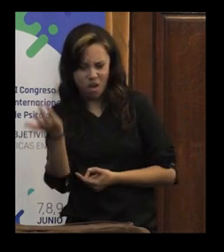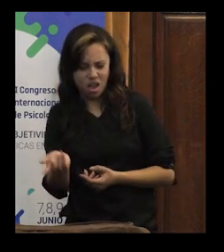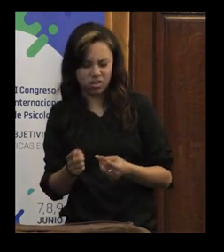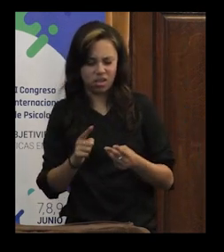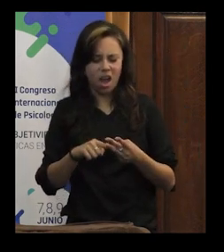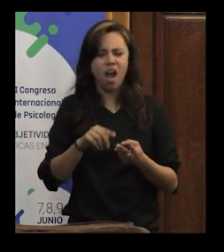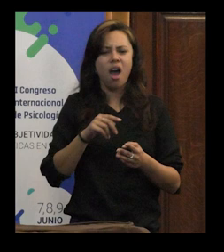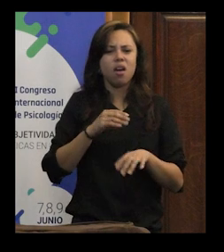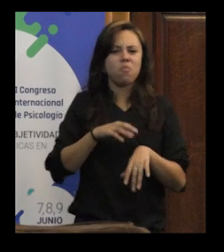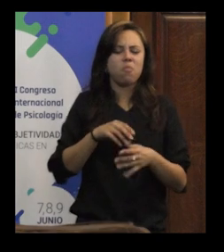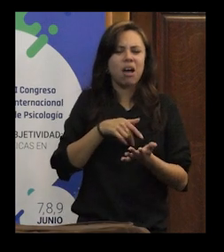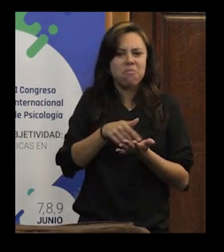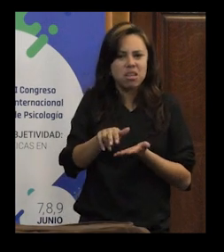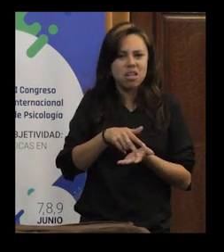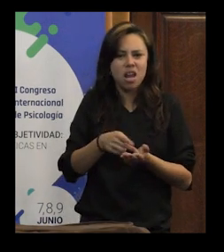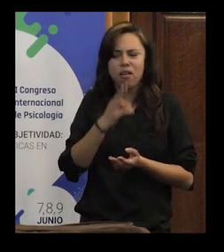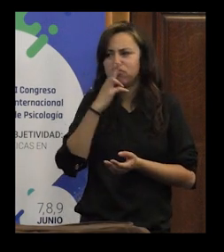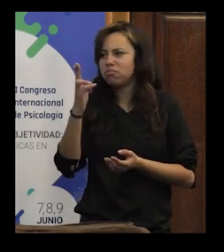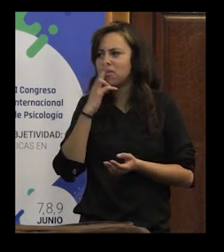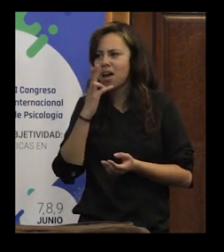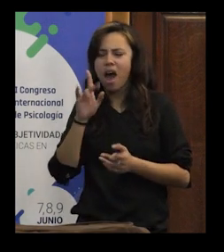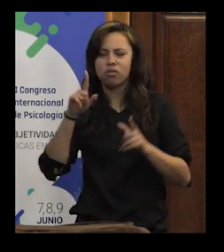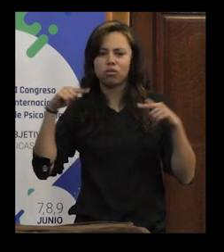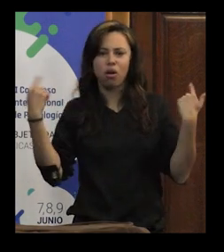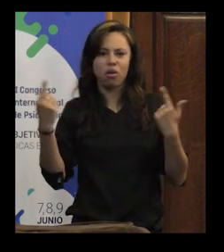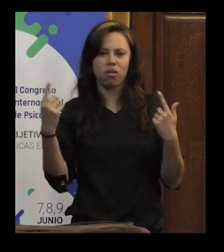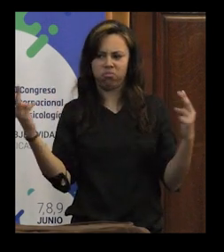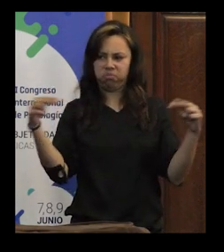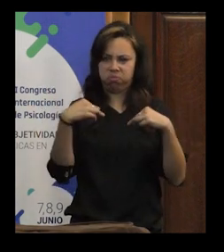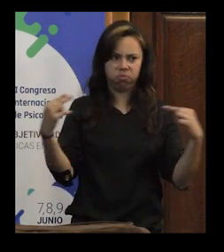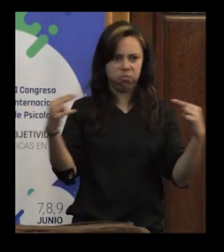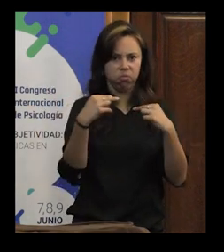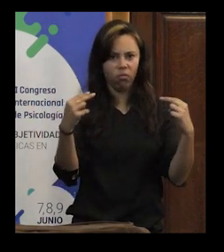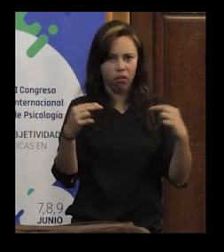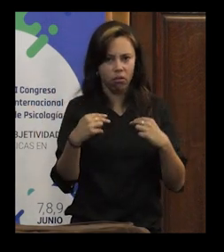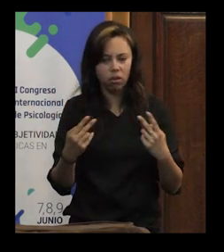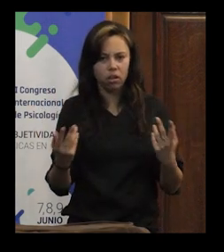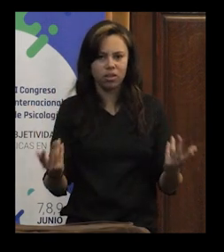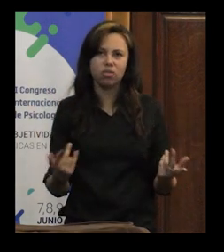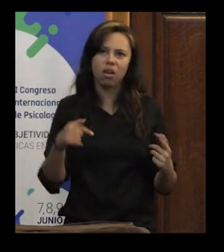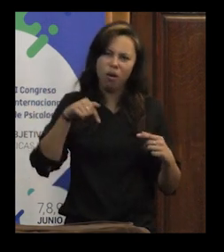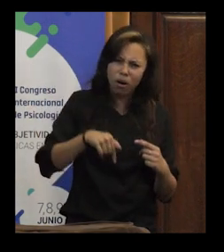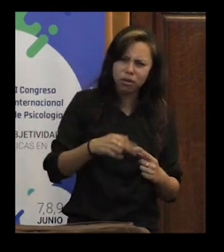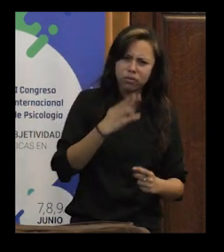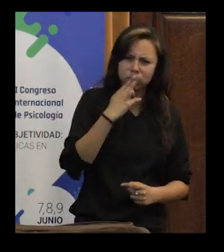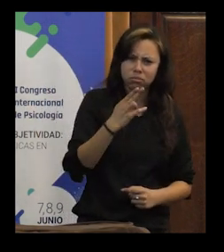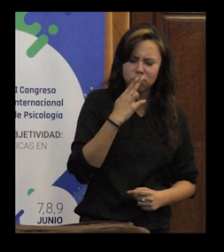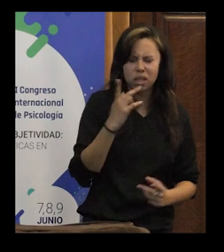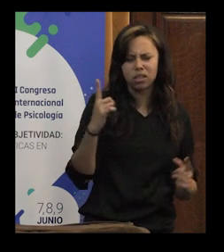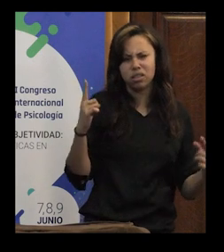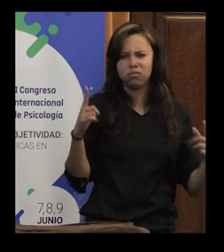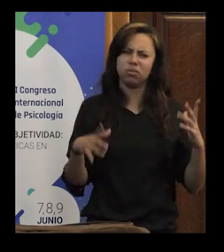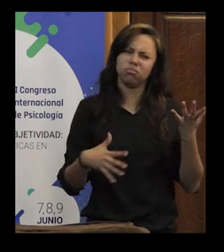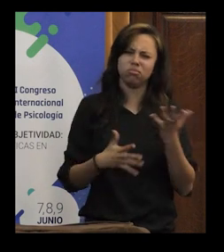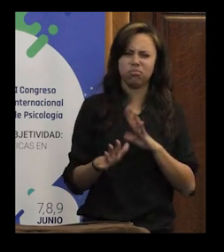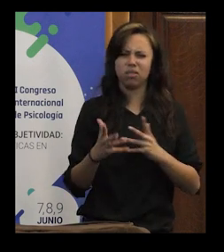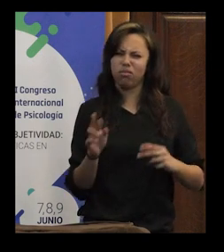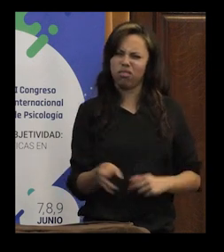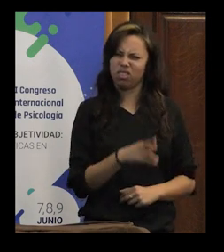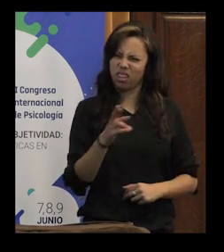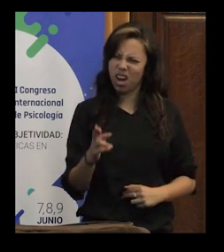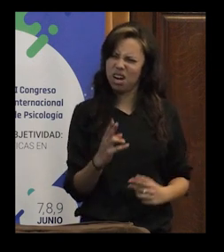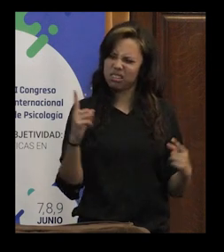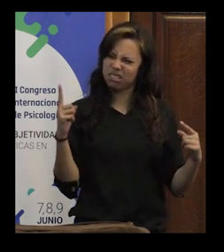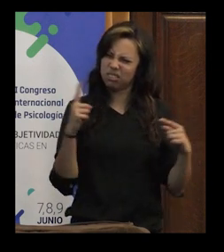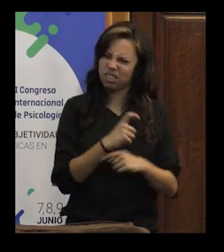circular. Então, ser fumador hoje é viver uma ambiguidade. la ambigüedad entre el